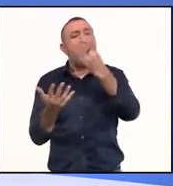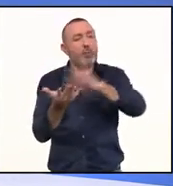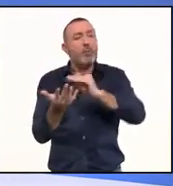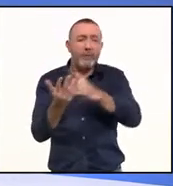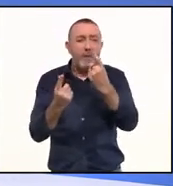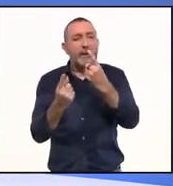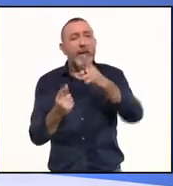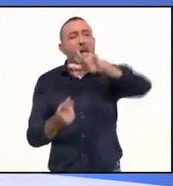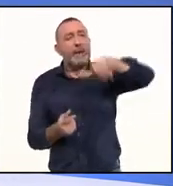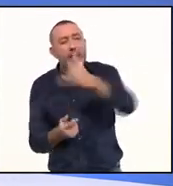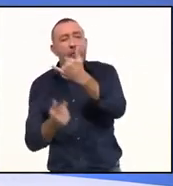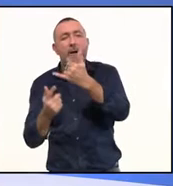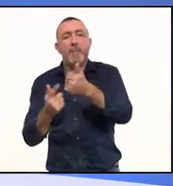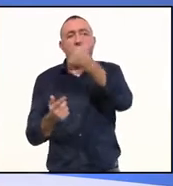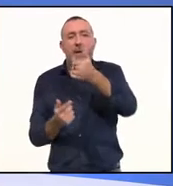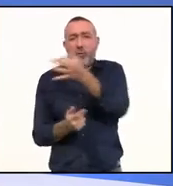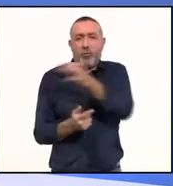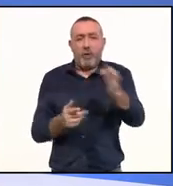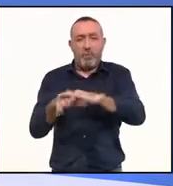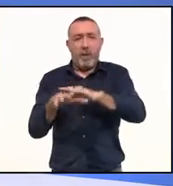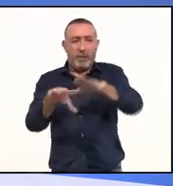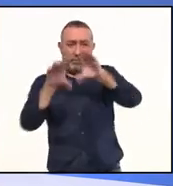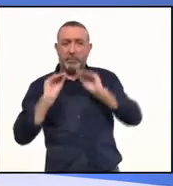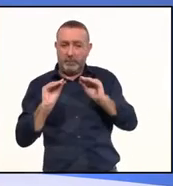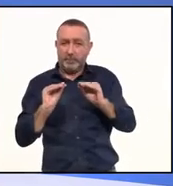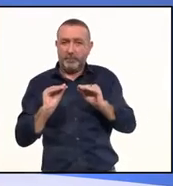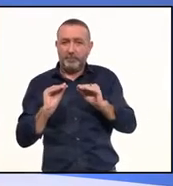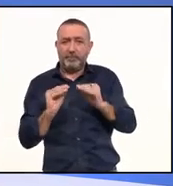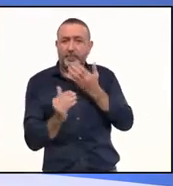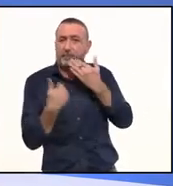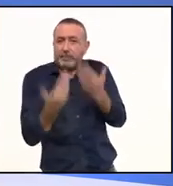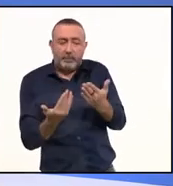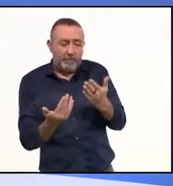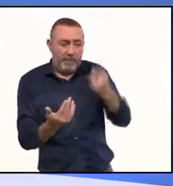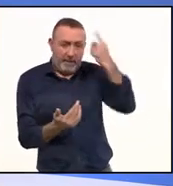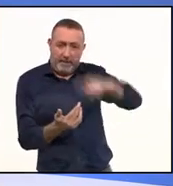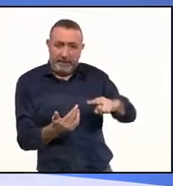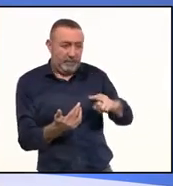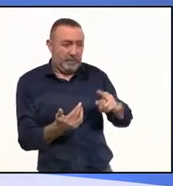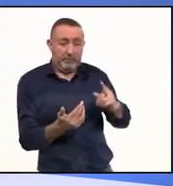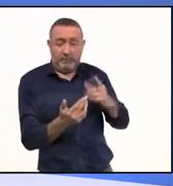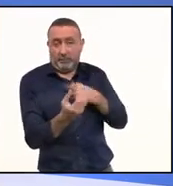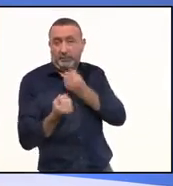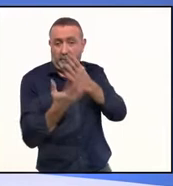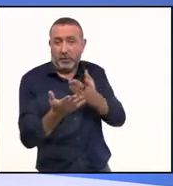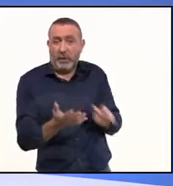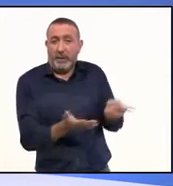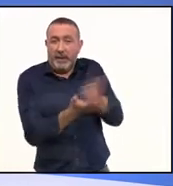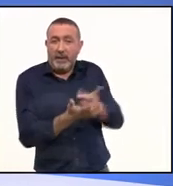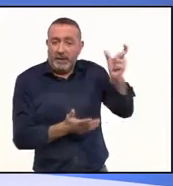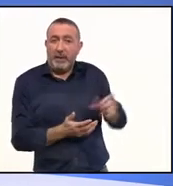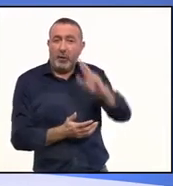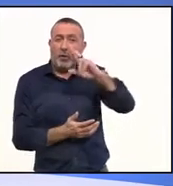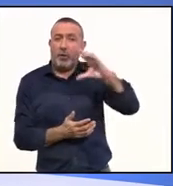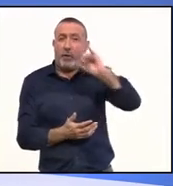sea para que sea efectivo qué interés tiene en el ámbito en el que rocío se mueve que ya si se acaban de incorporar si no les vuelvo a decir ya es